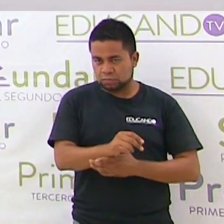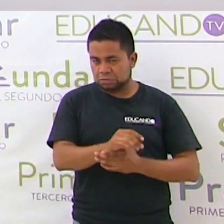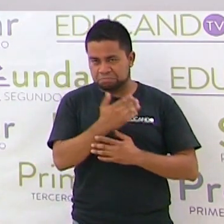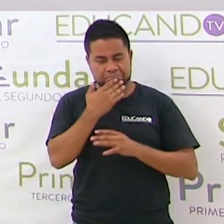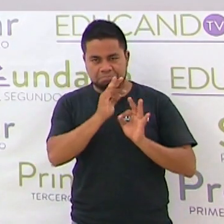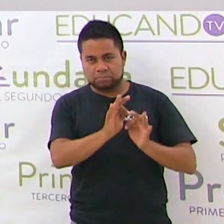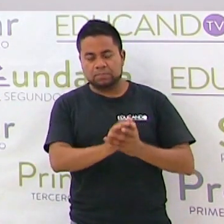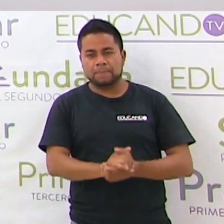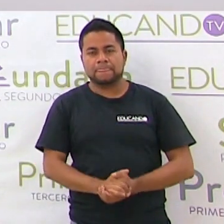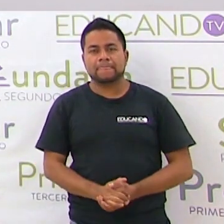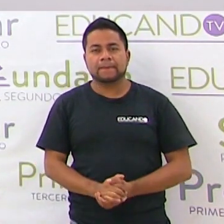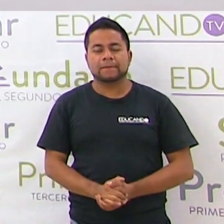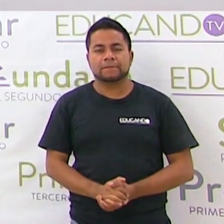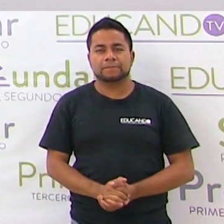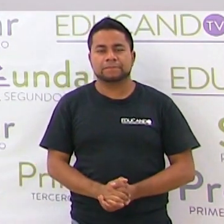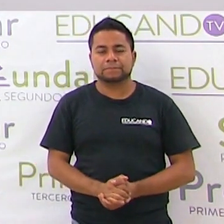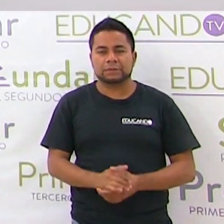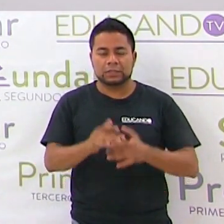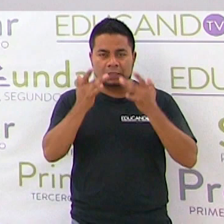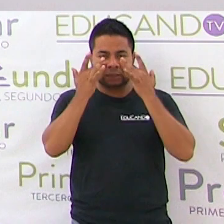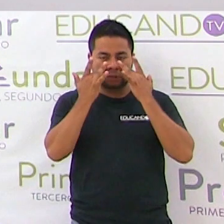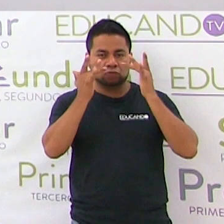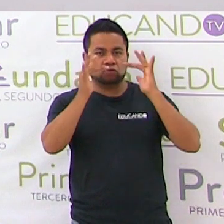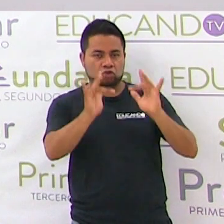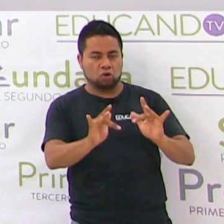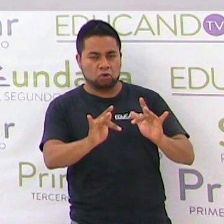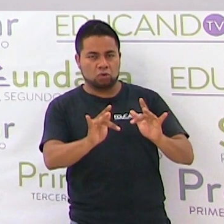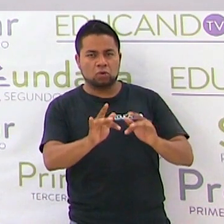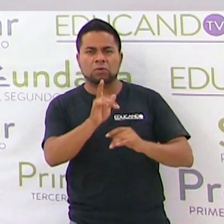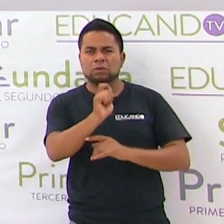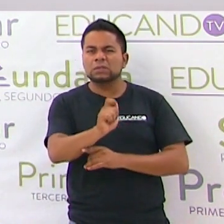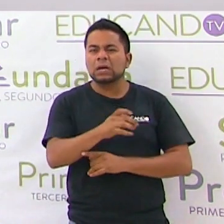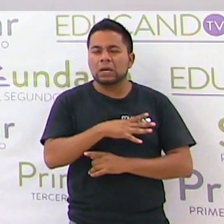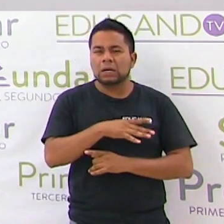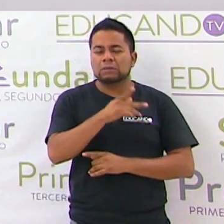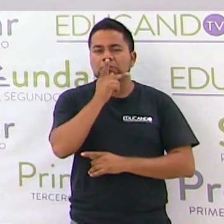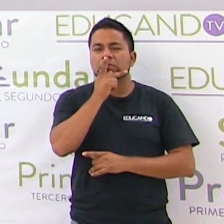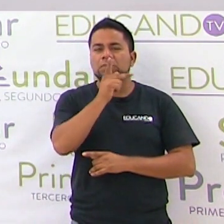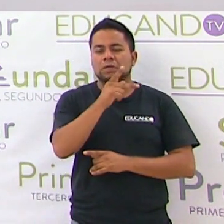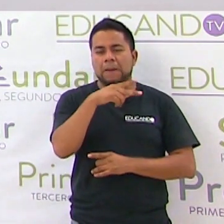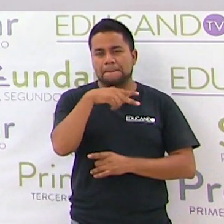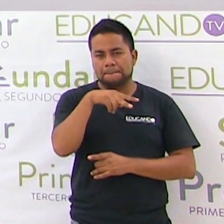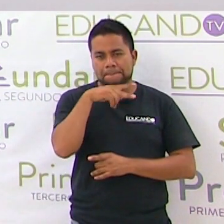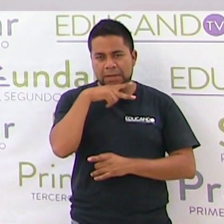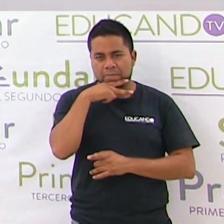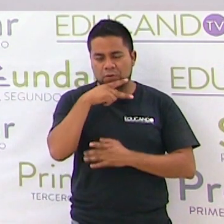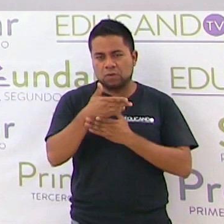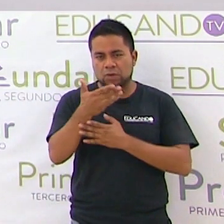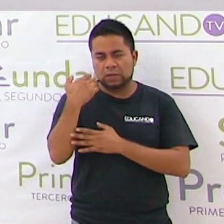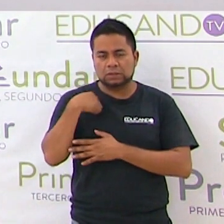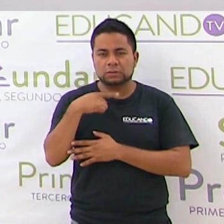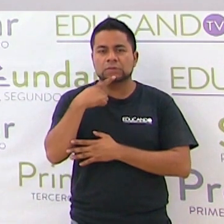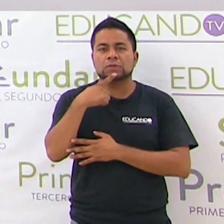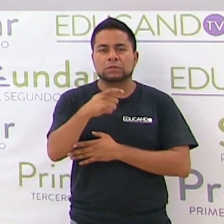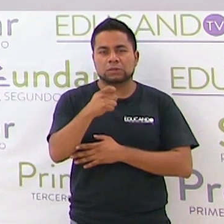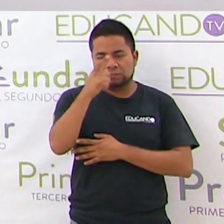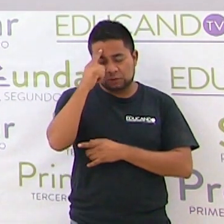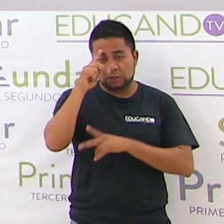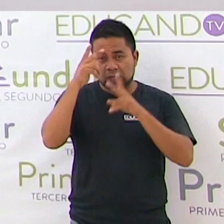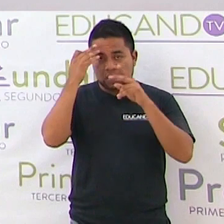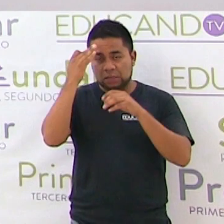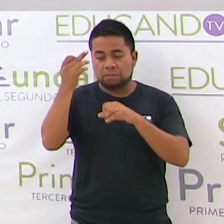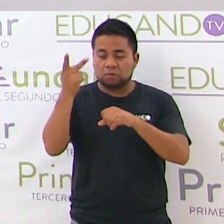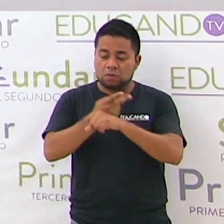bien. Renunció, renunció es un verbo que ya les había yo comentado en pretérito,